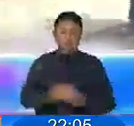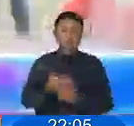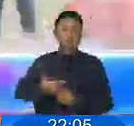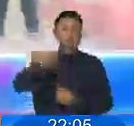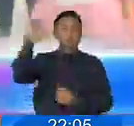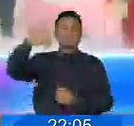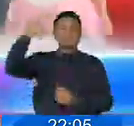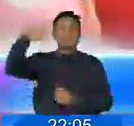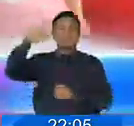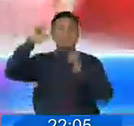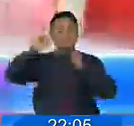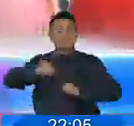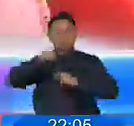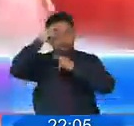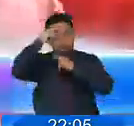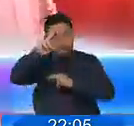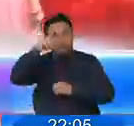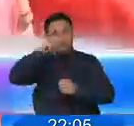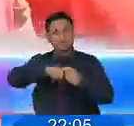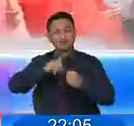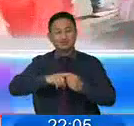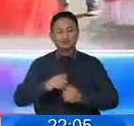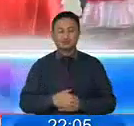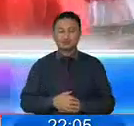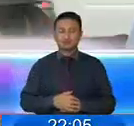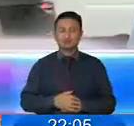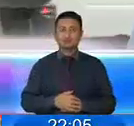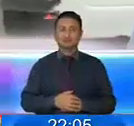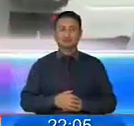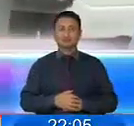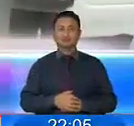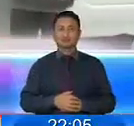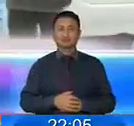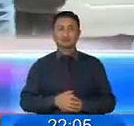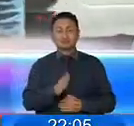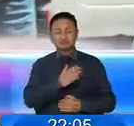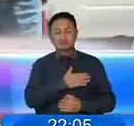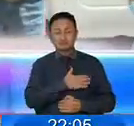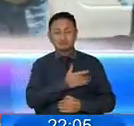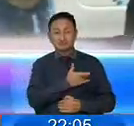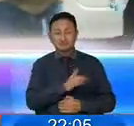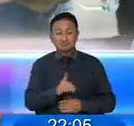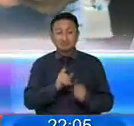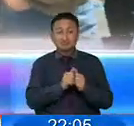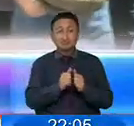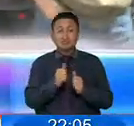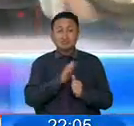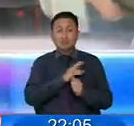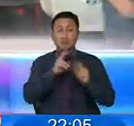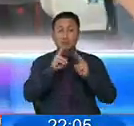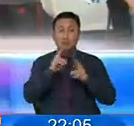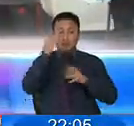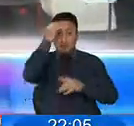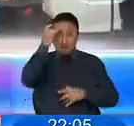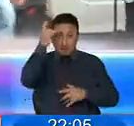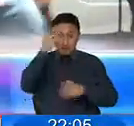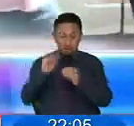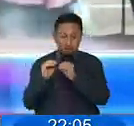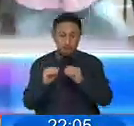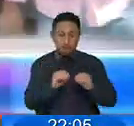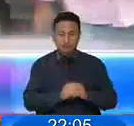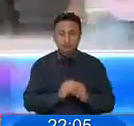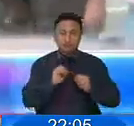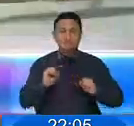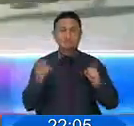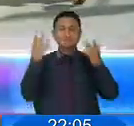colonia rindieron un emotivo homenaje a la carita de Dios. Esa es nuestra labor, de inculcar cada uno de nuestros valores y el amor a la ciudad. ¡Y que